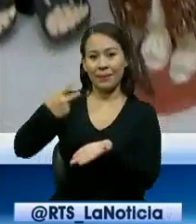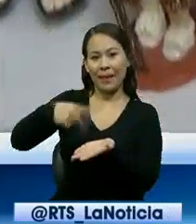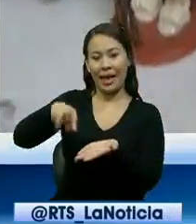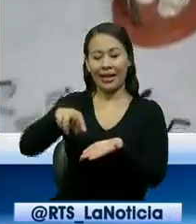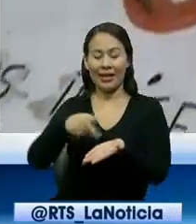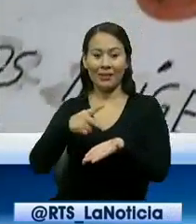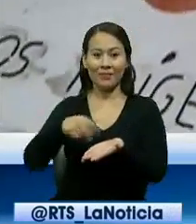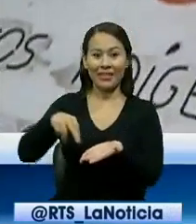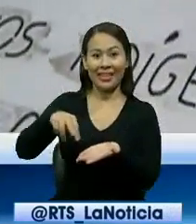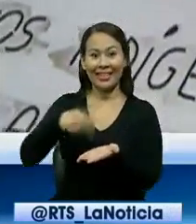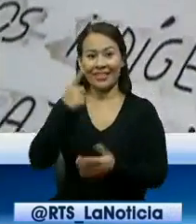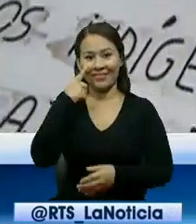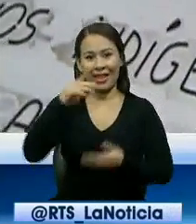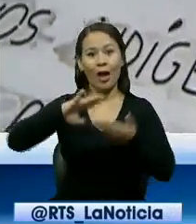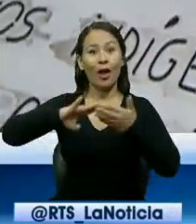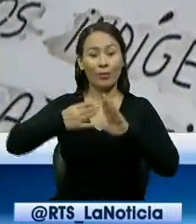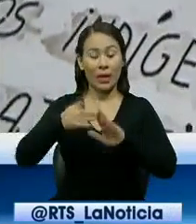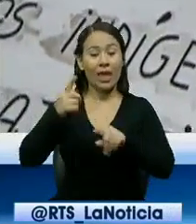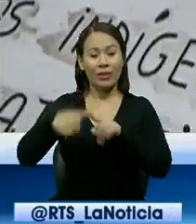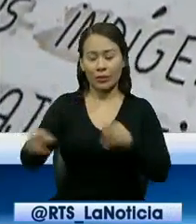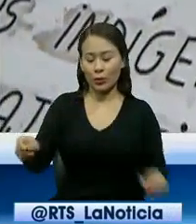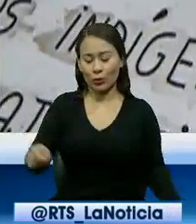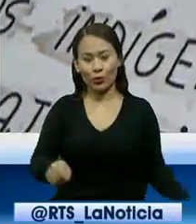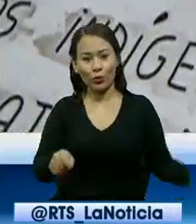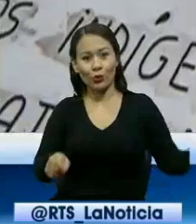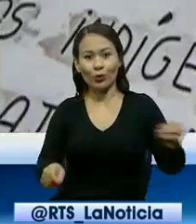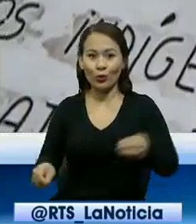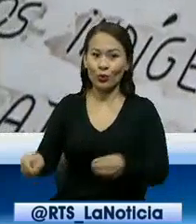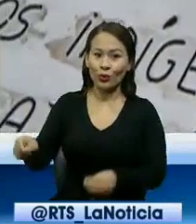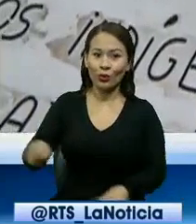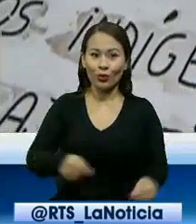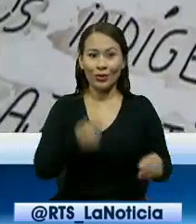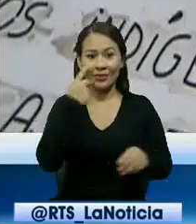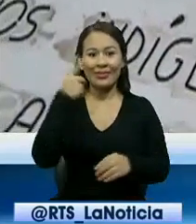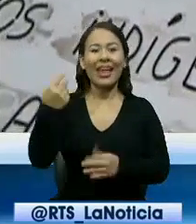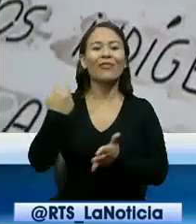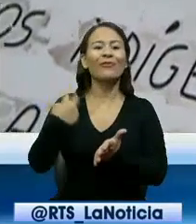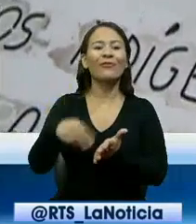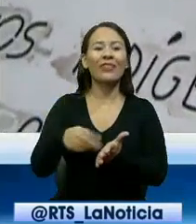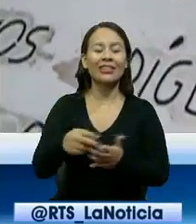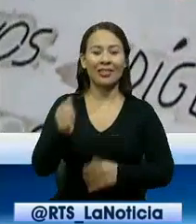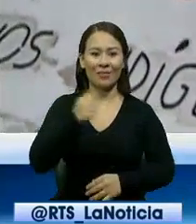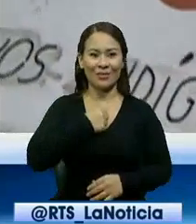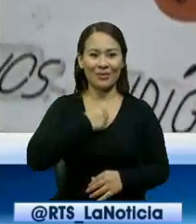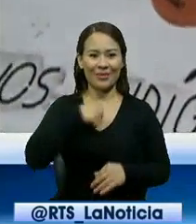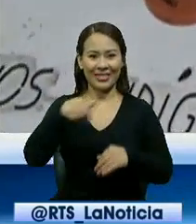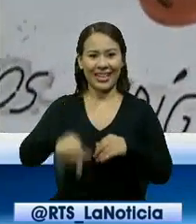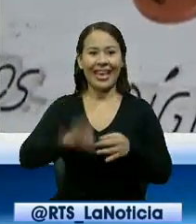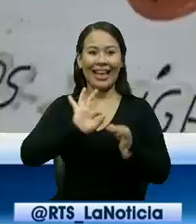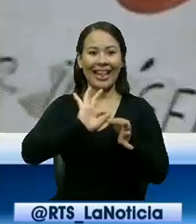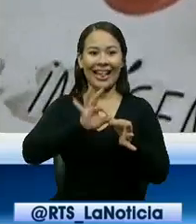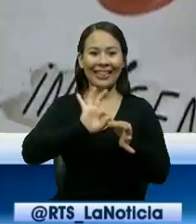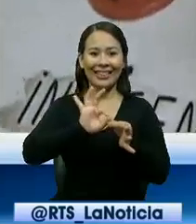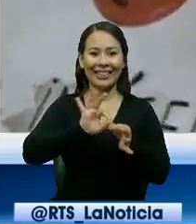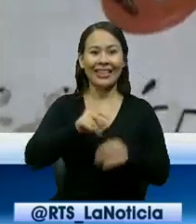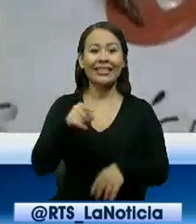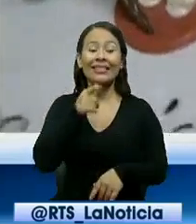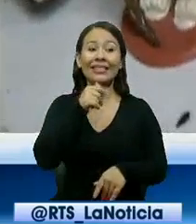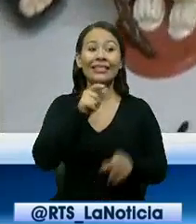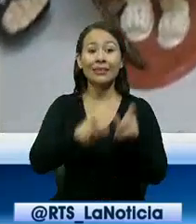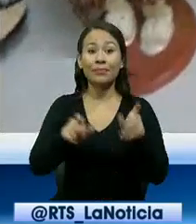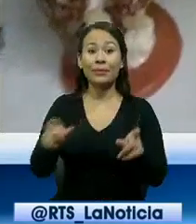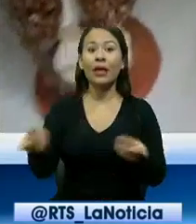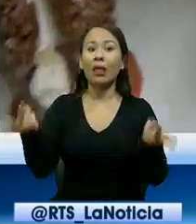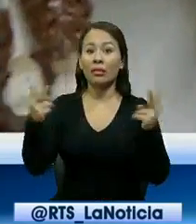Todavía existen comunidades que hacen aquí en Calderón fiestas nativas de Calderón entonces en ellos